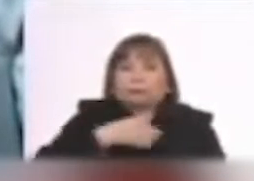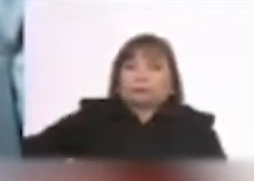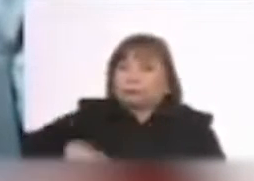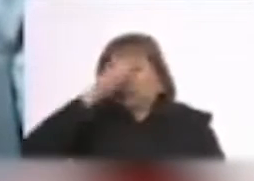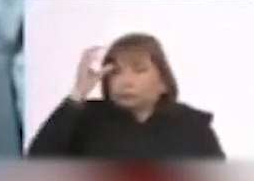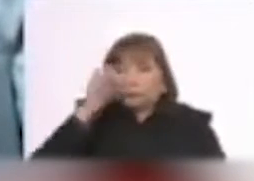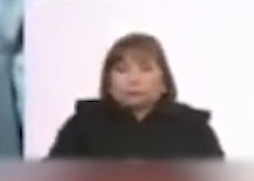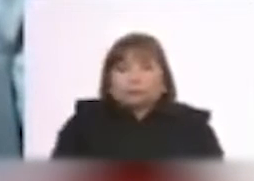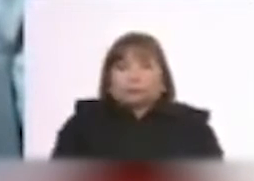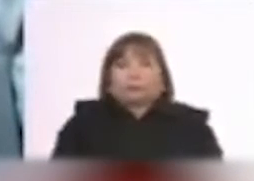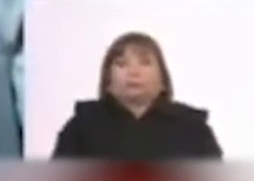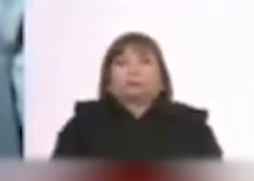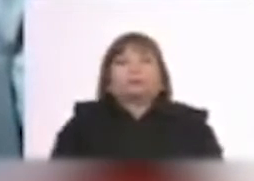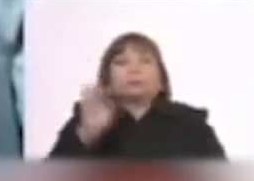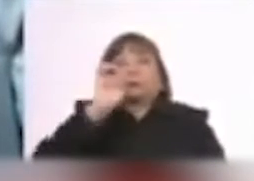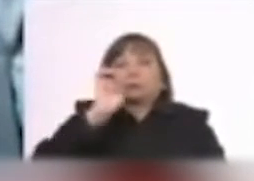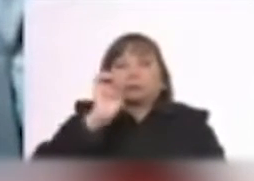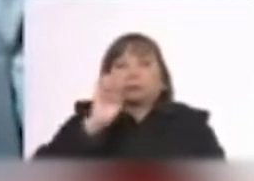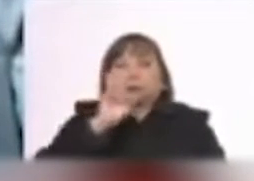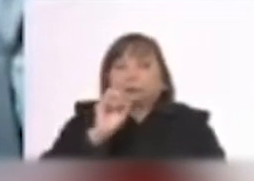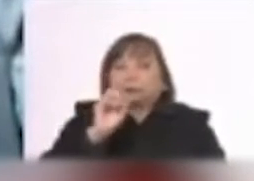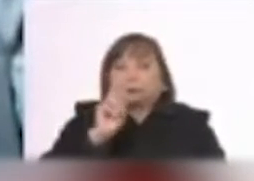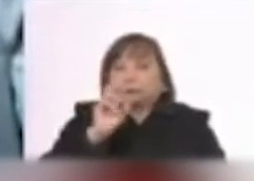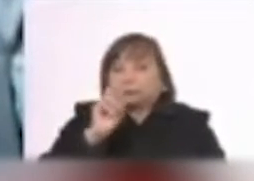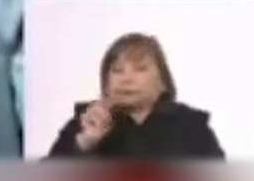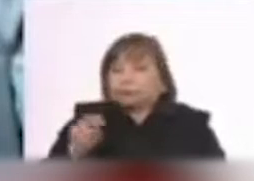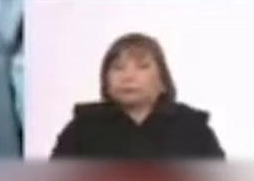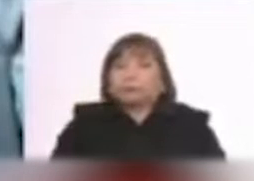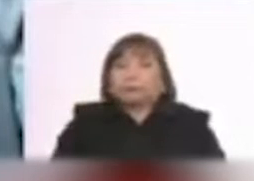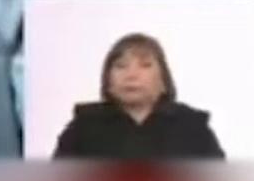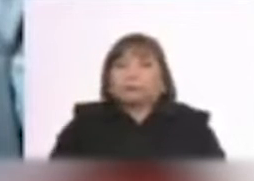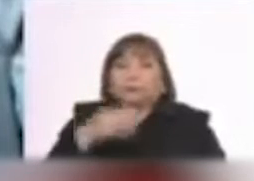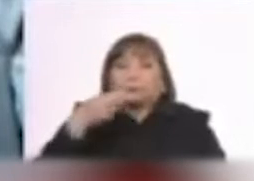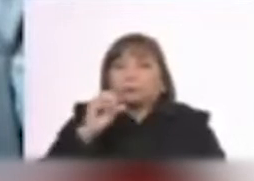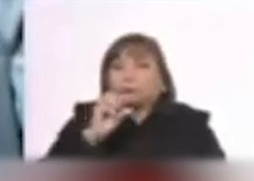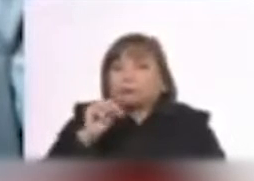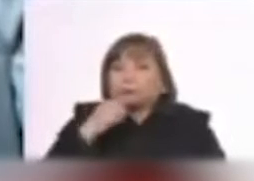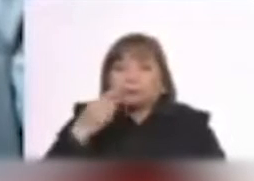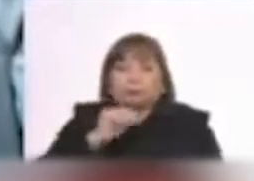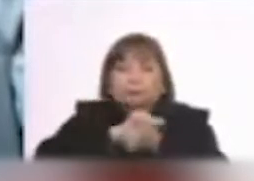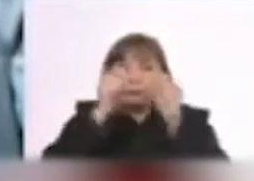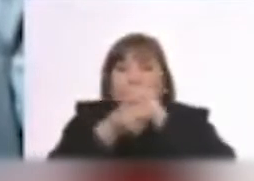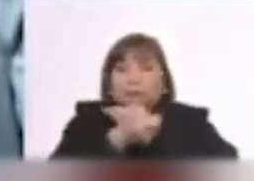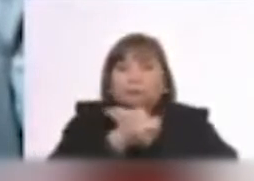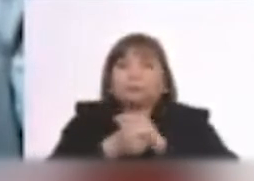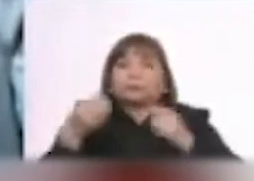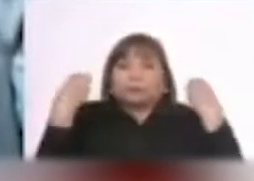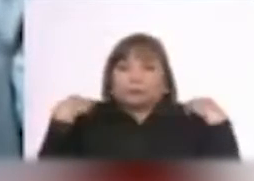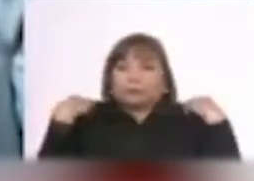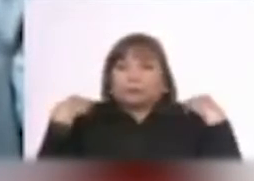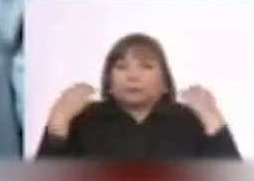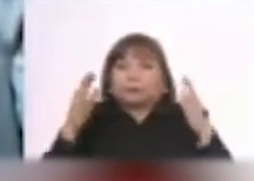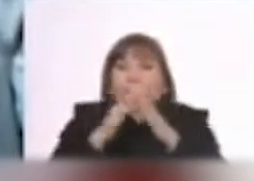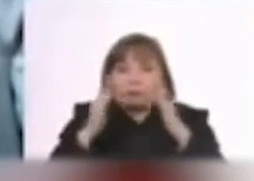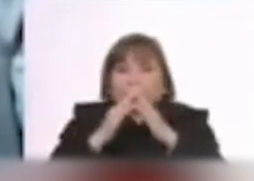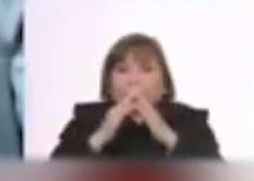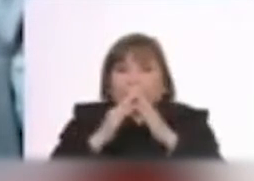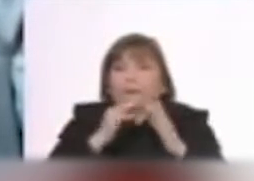presidente. En enero del 2022, el señor Heiner Alvarado iba a ser cambiado del despacho de